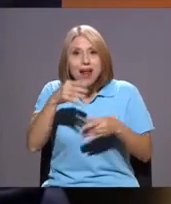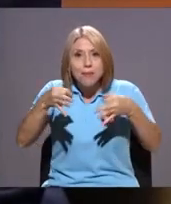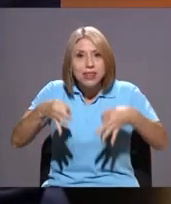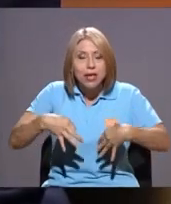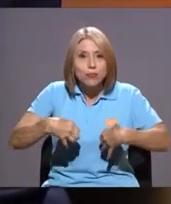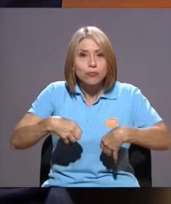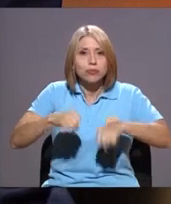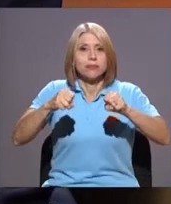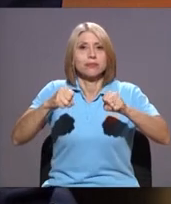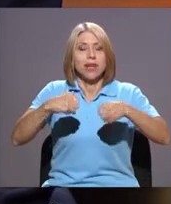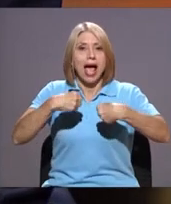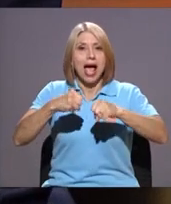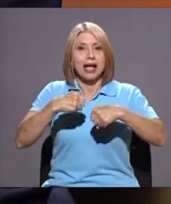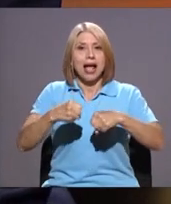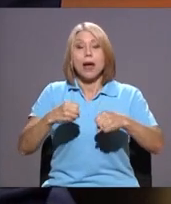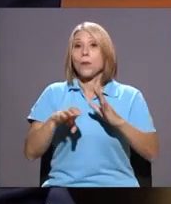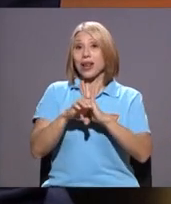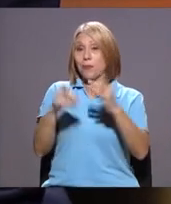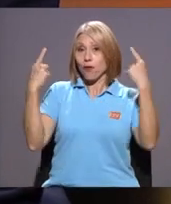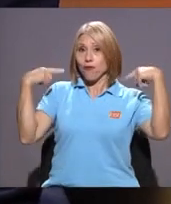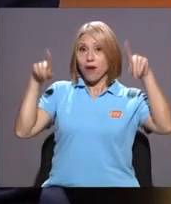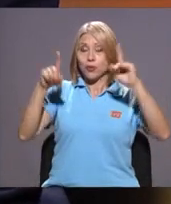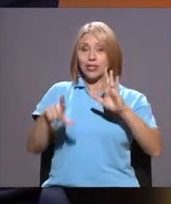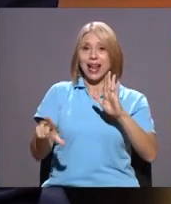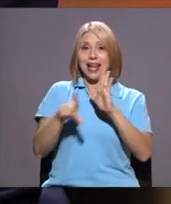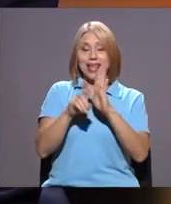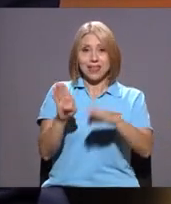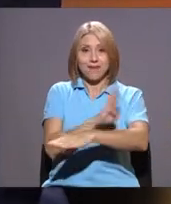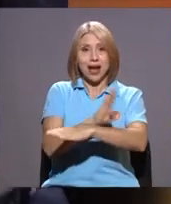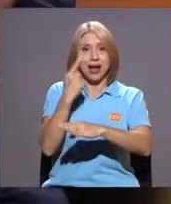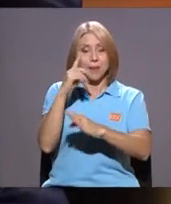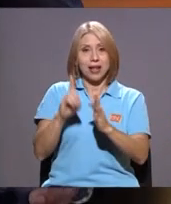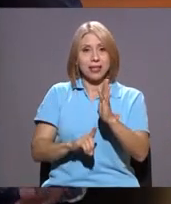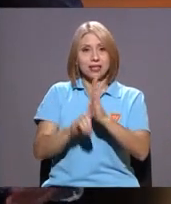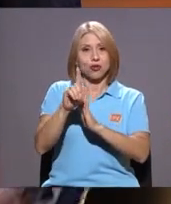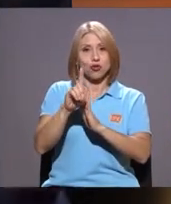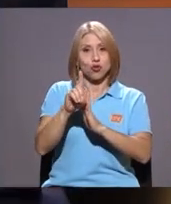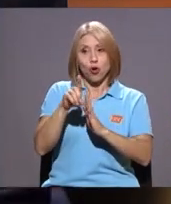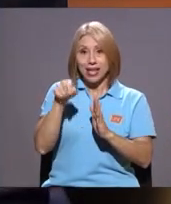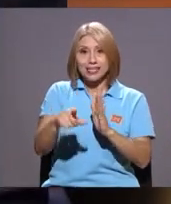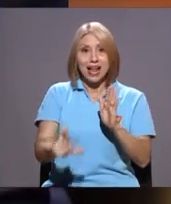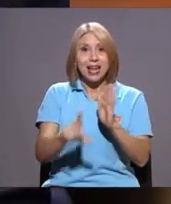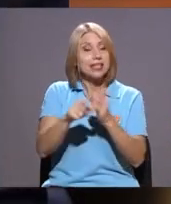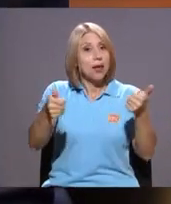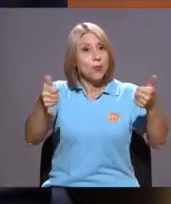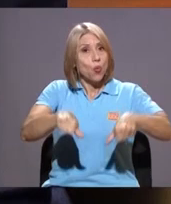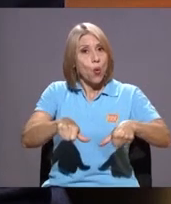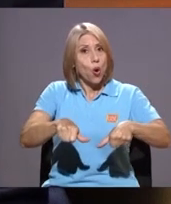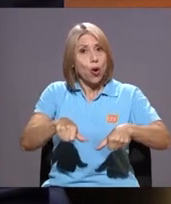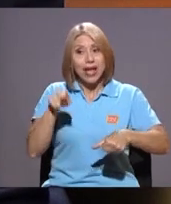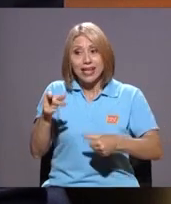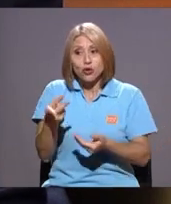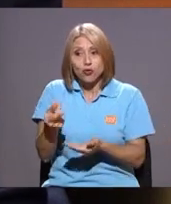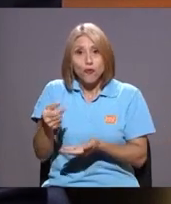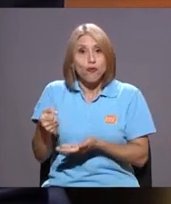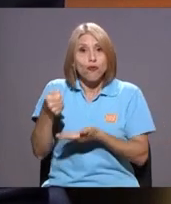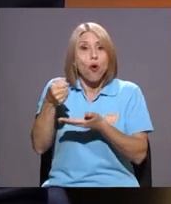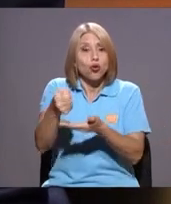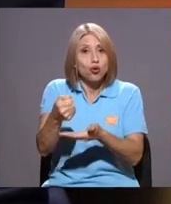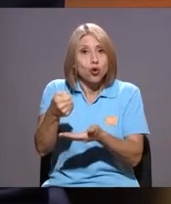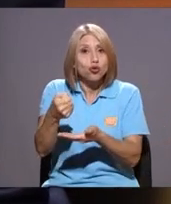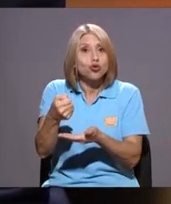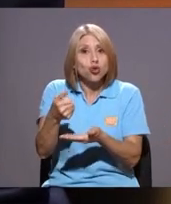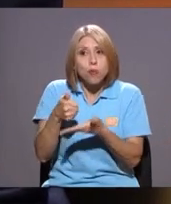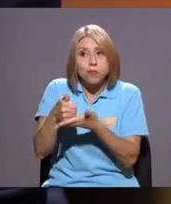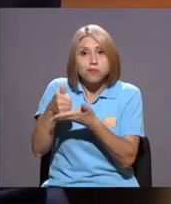en el caso de la famosa ley de banca para el desarrollo se aprobó la ley son fondos subsidiados para la micro pequeña